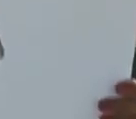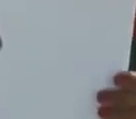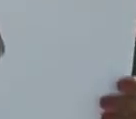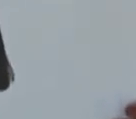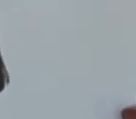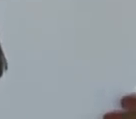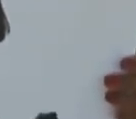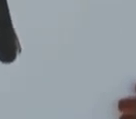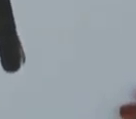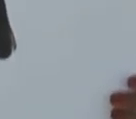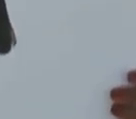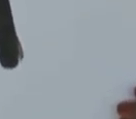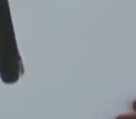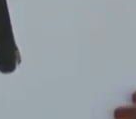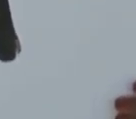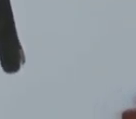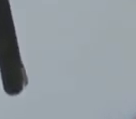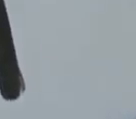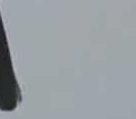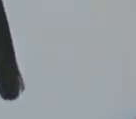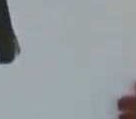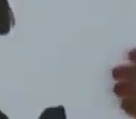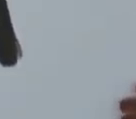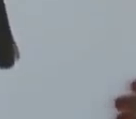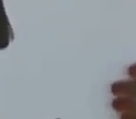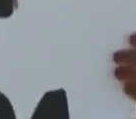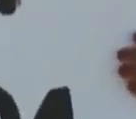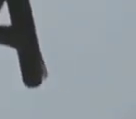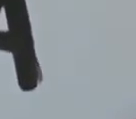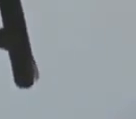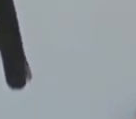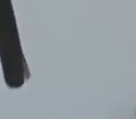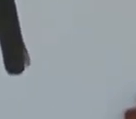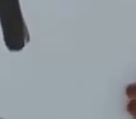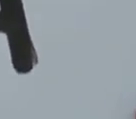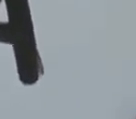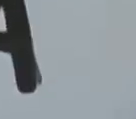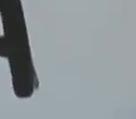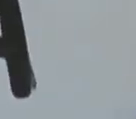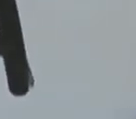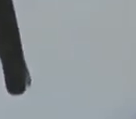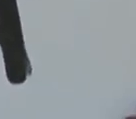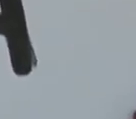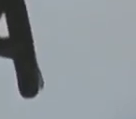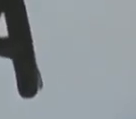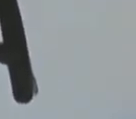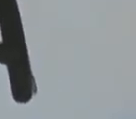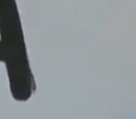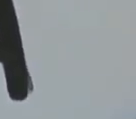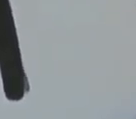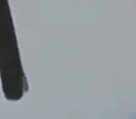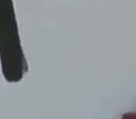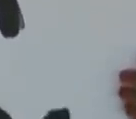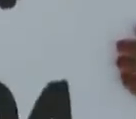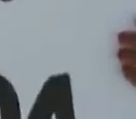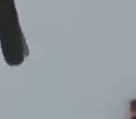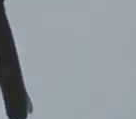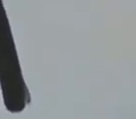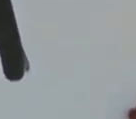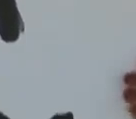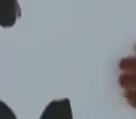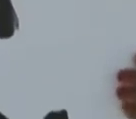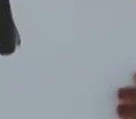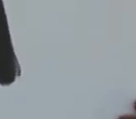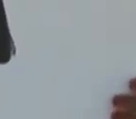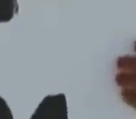ya basta de este gobierno genocida. Este gobierno que ataca los derechos humanos, que ataca al pueblo brasileño con la salud pública. Aquí estamos